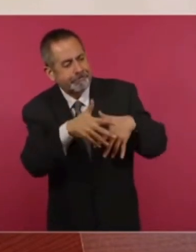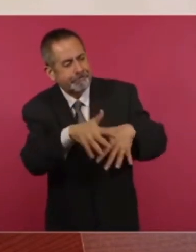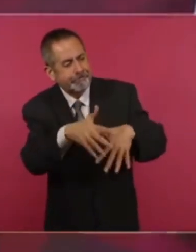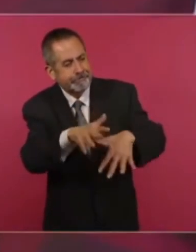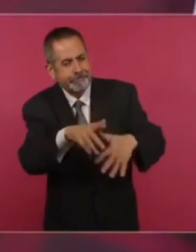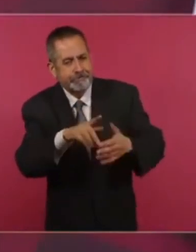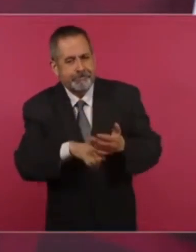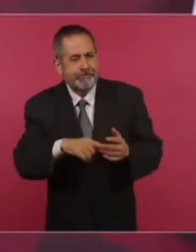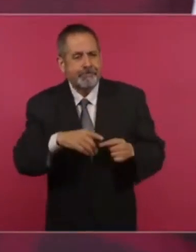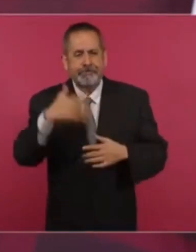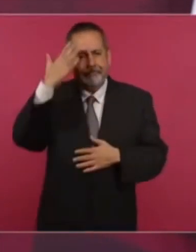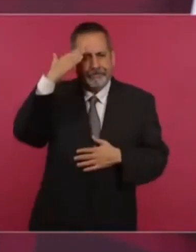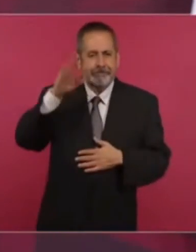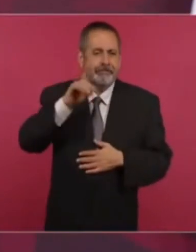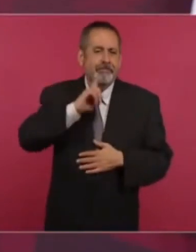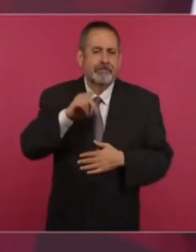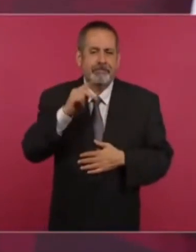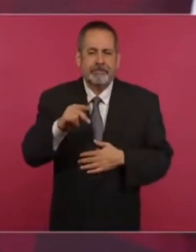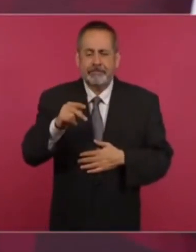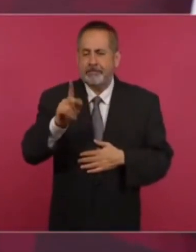a la señora Piña y a